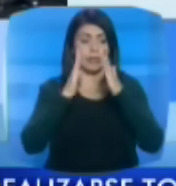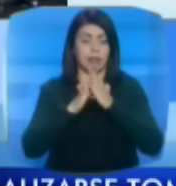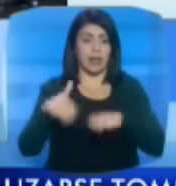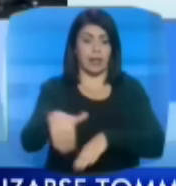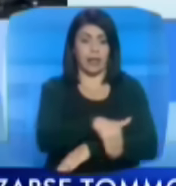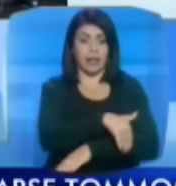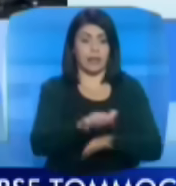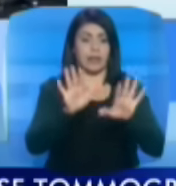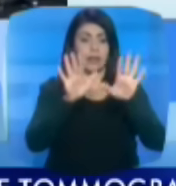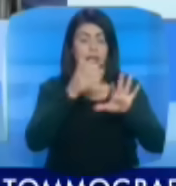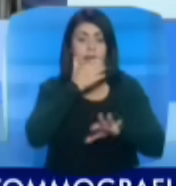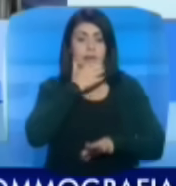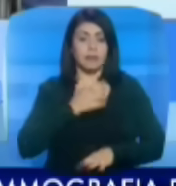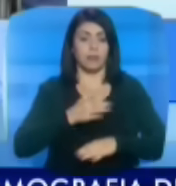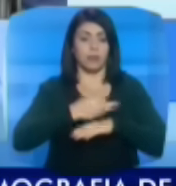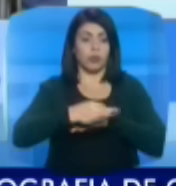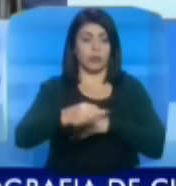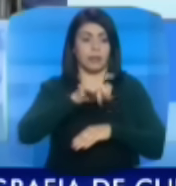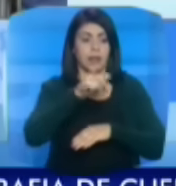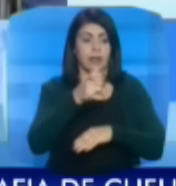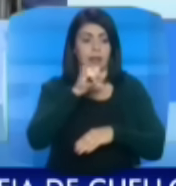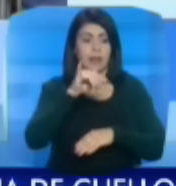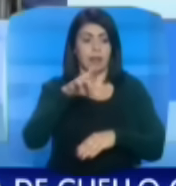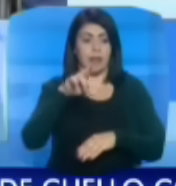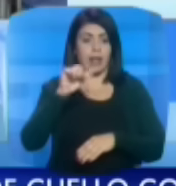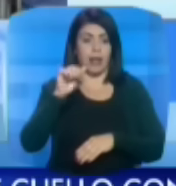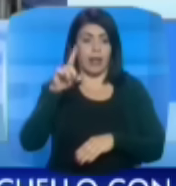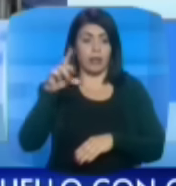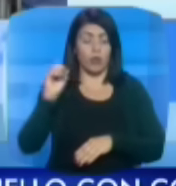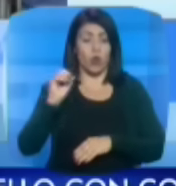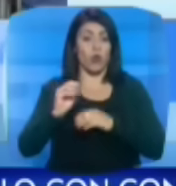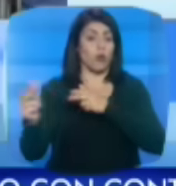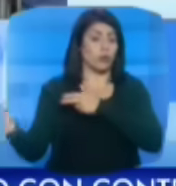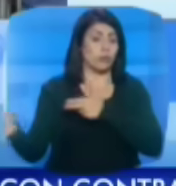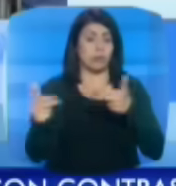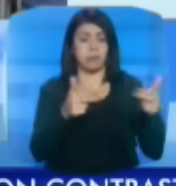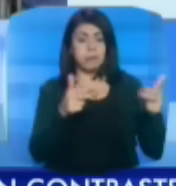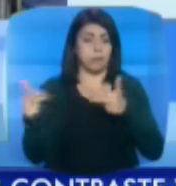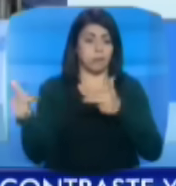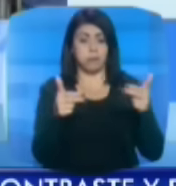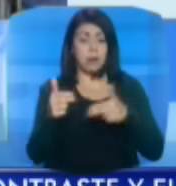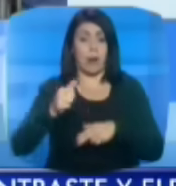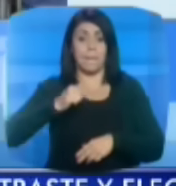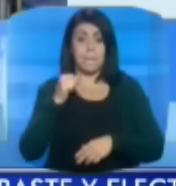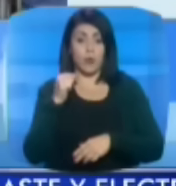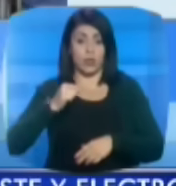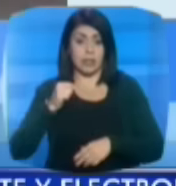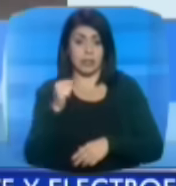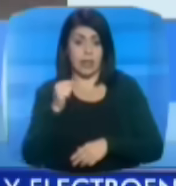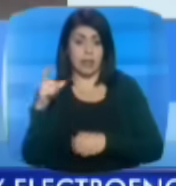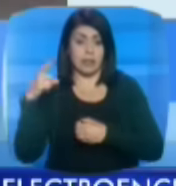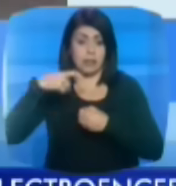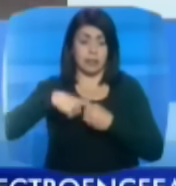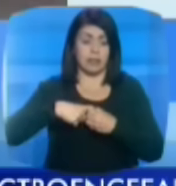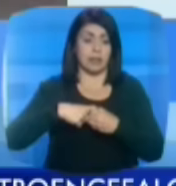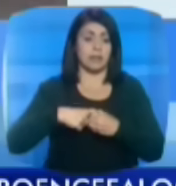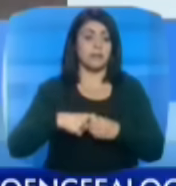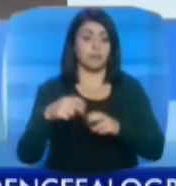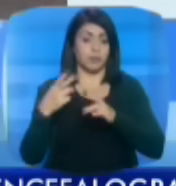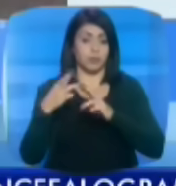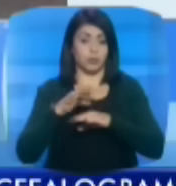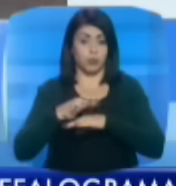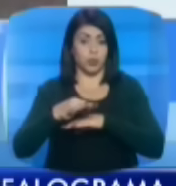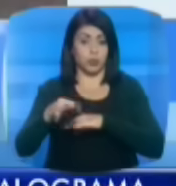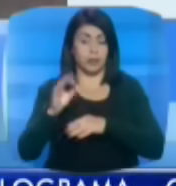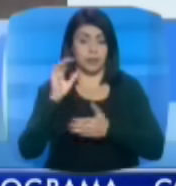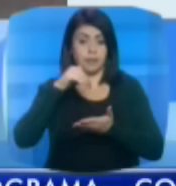en la calle 10 de diciembre del municipio Girardot, donde se generó un enfrentamiento entre funcionarios adscritos a la delegación